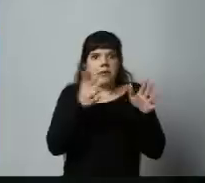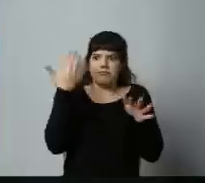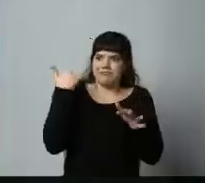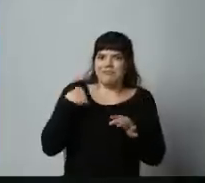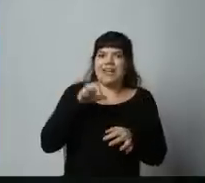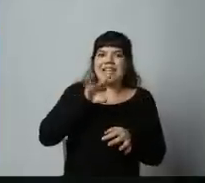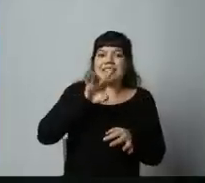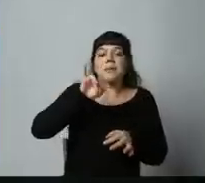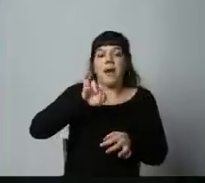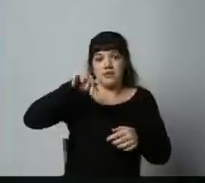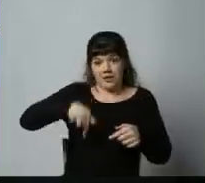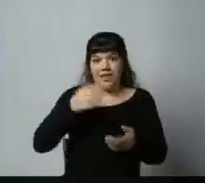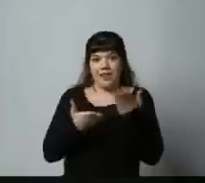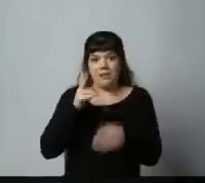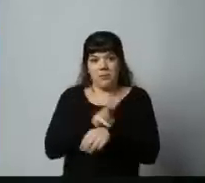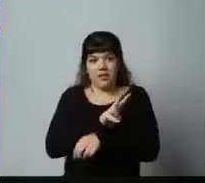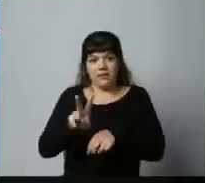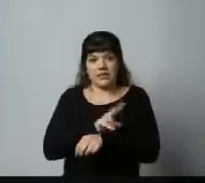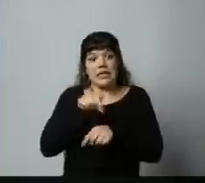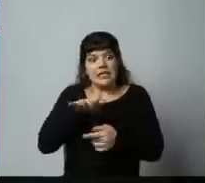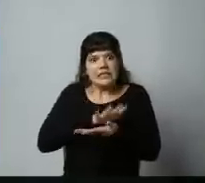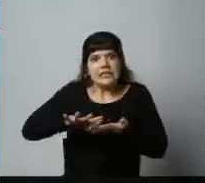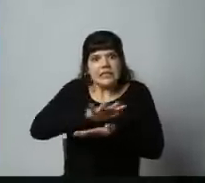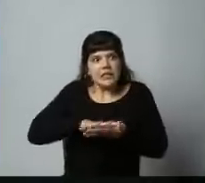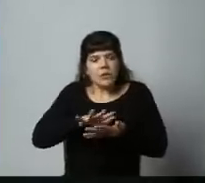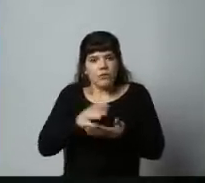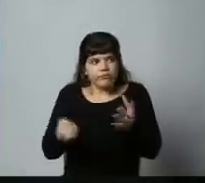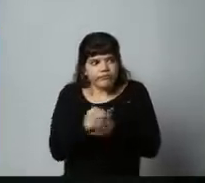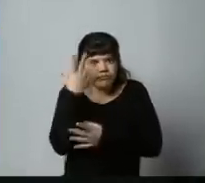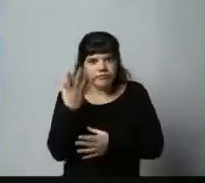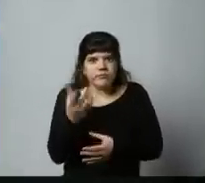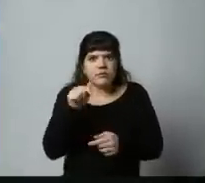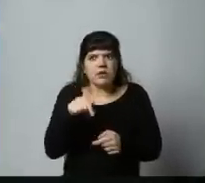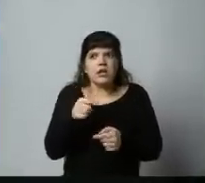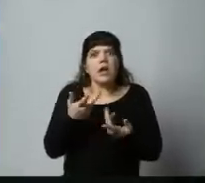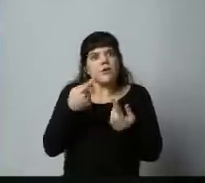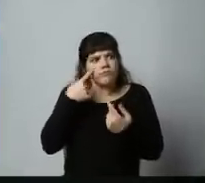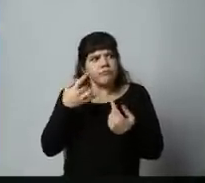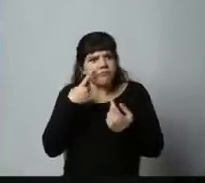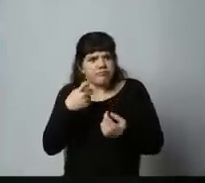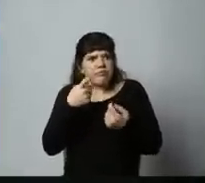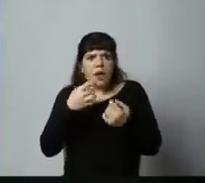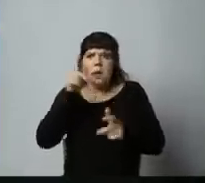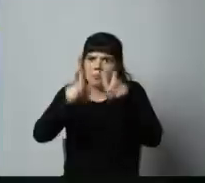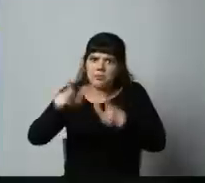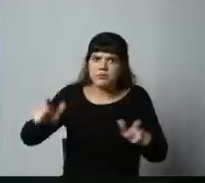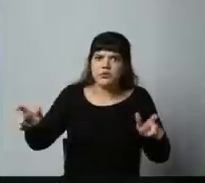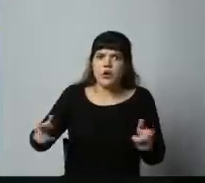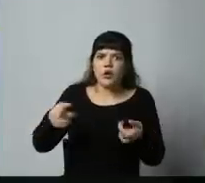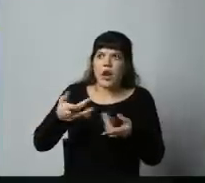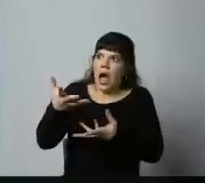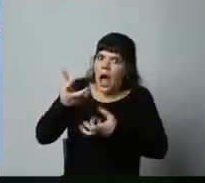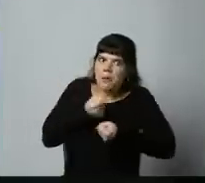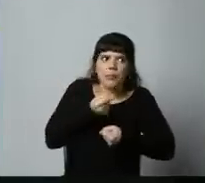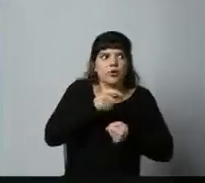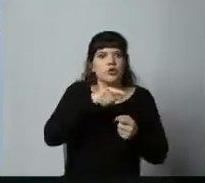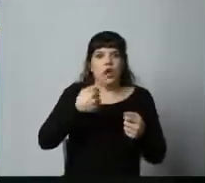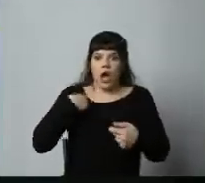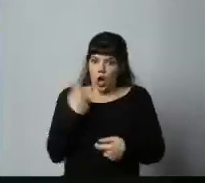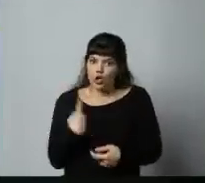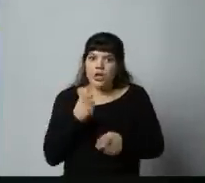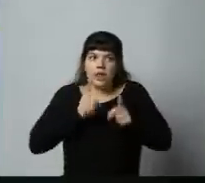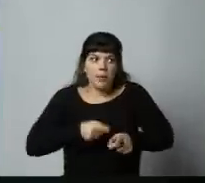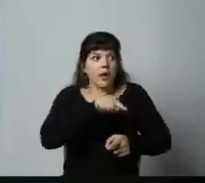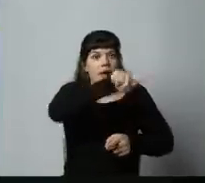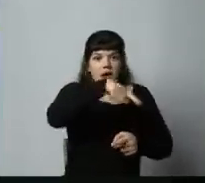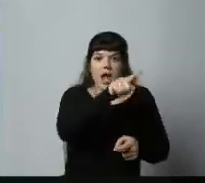mayo esta situación que se está dando este esto que está demostrando la gente al apoyar estos dos proyectos